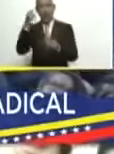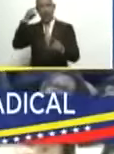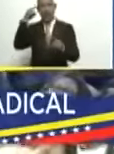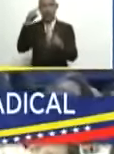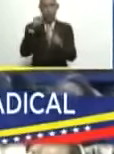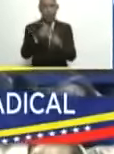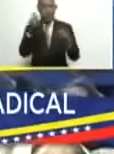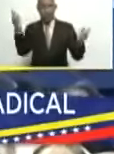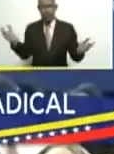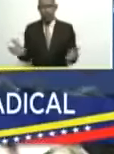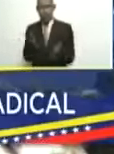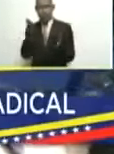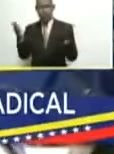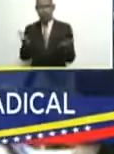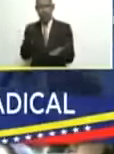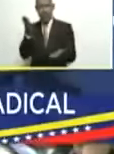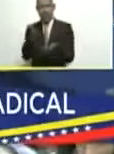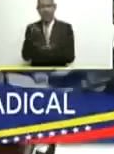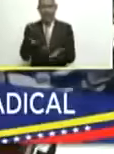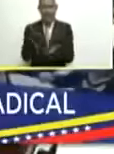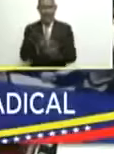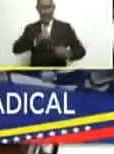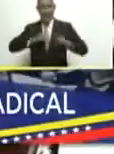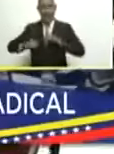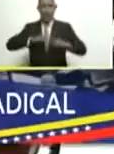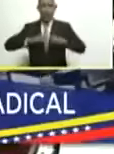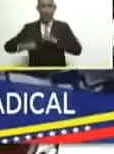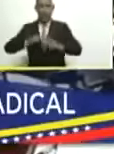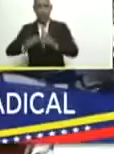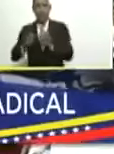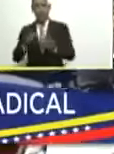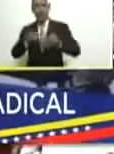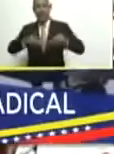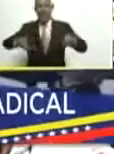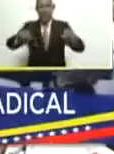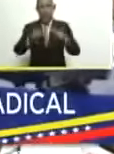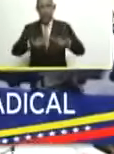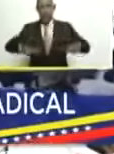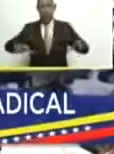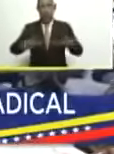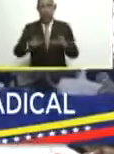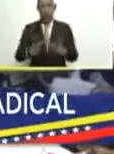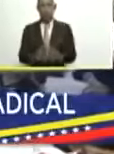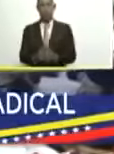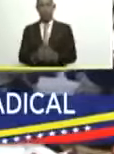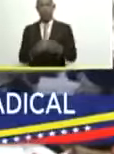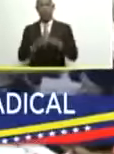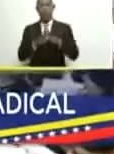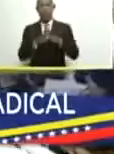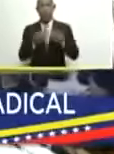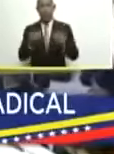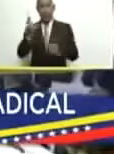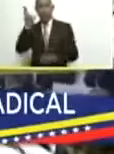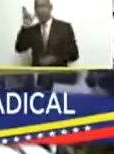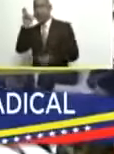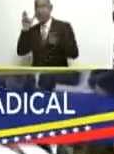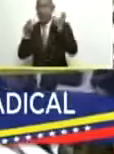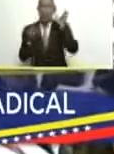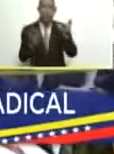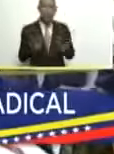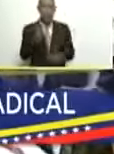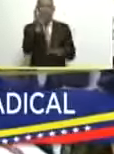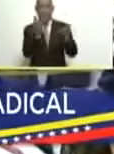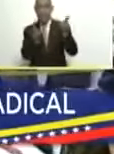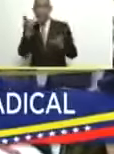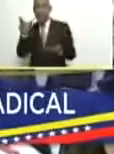tiene que estar siempre en constante movimiento. En el territorio está la dialéctica, escuchando a la gente. Nosotros somos líderes